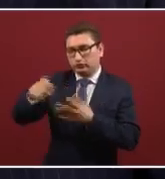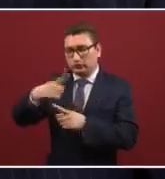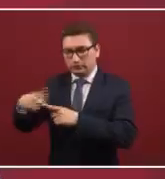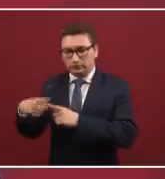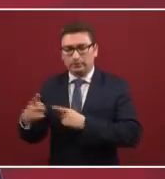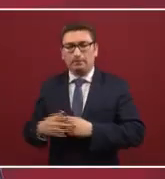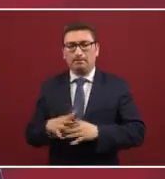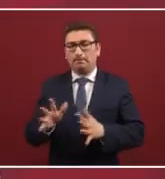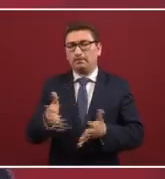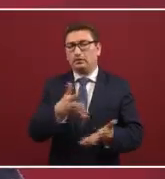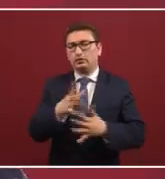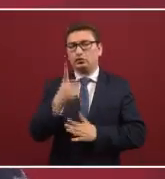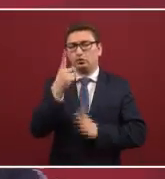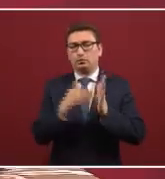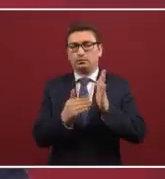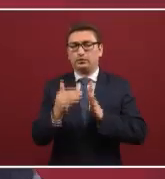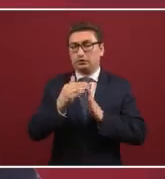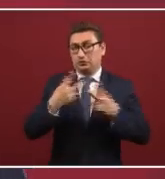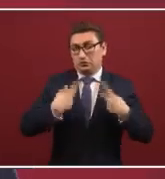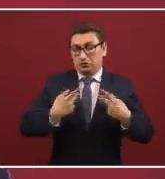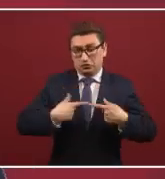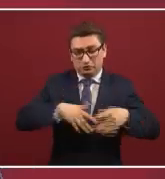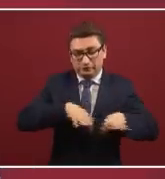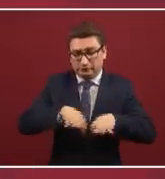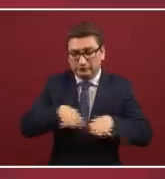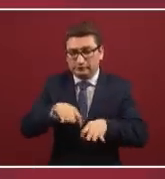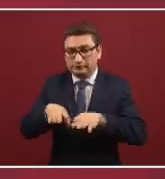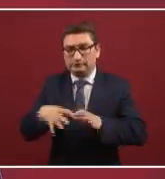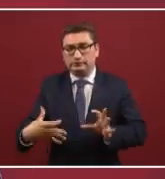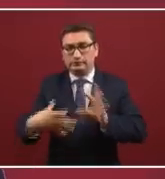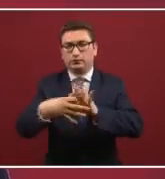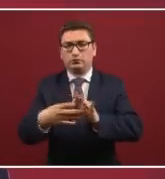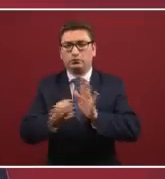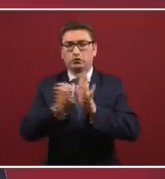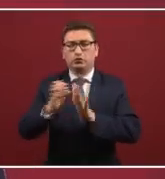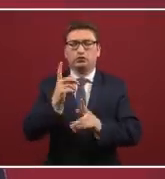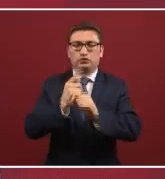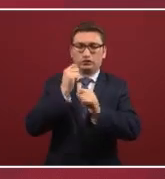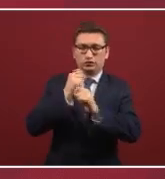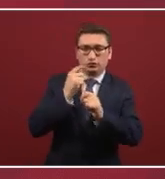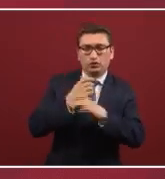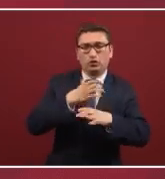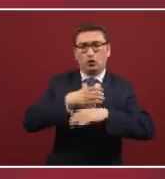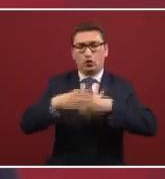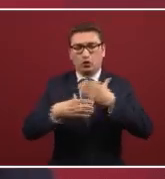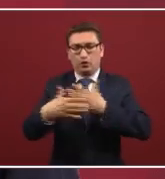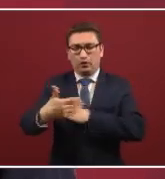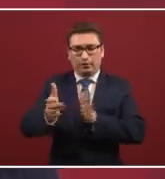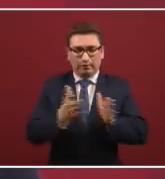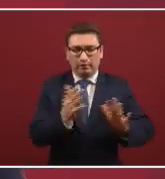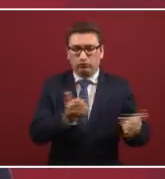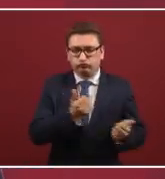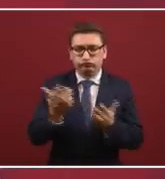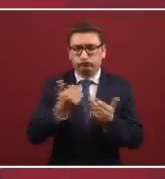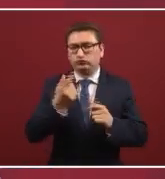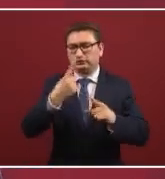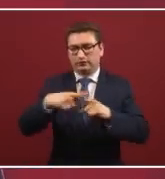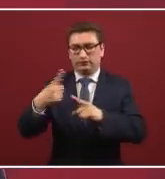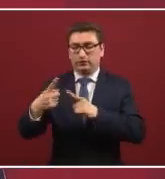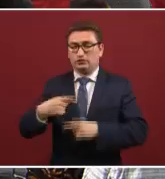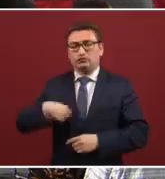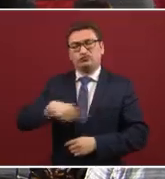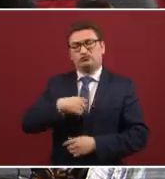millón en actividades directamente relacionadas como es transporte, empacado y otras. Es algo que lamentamos